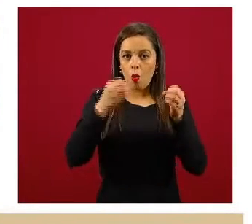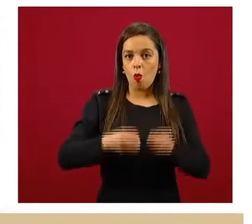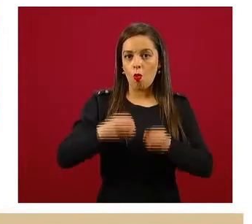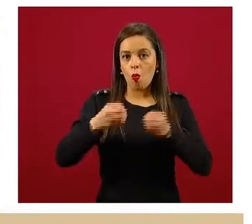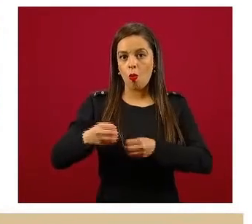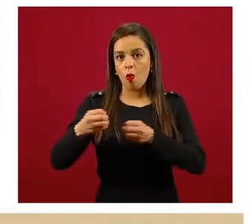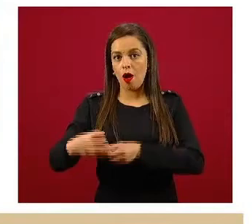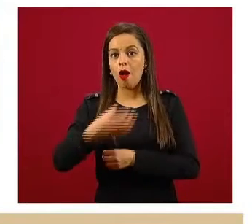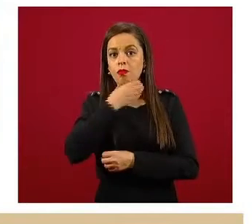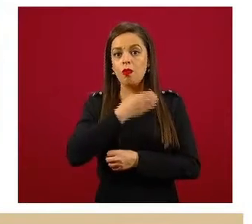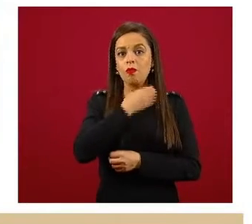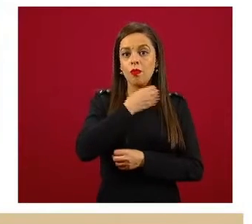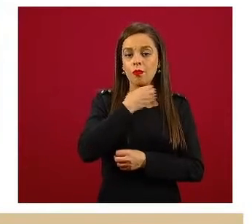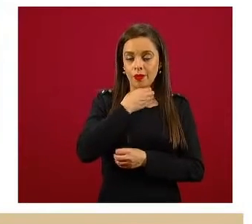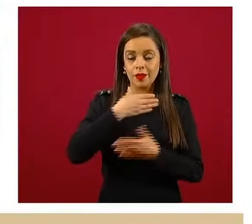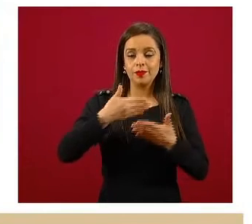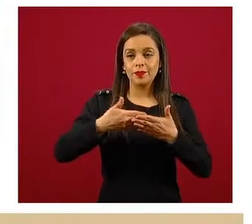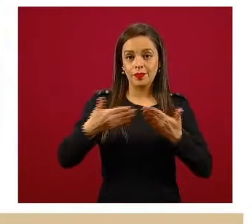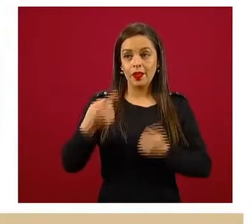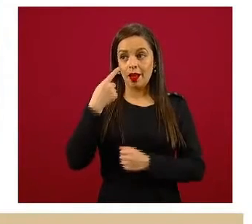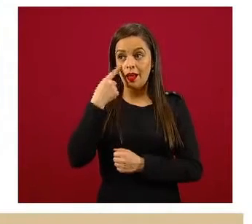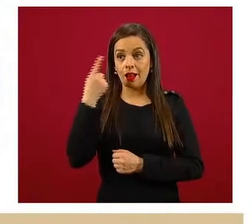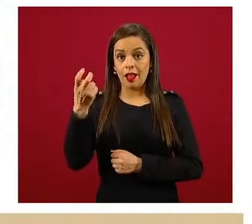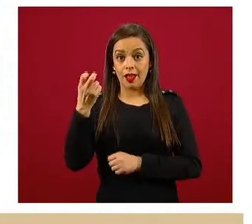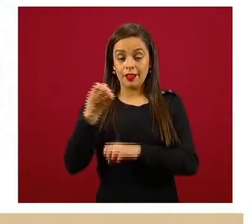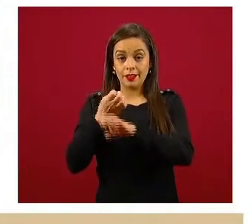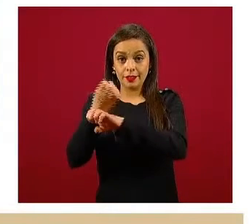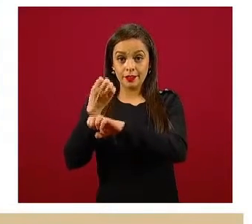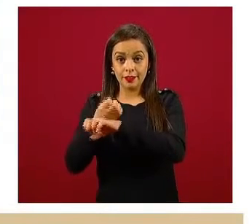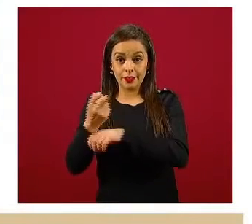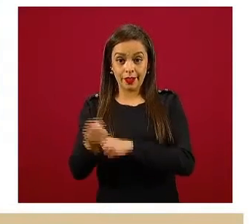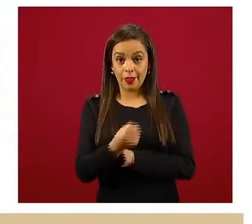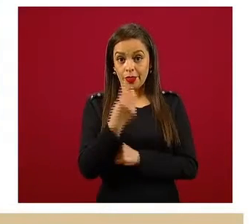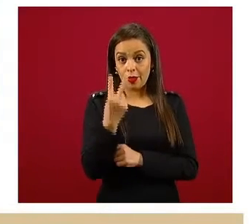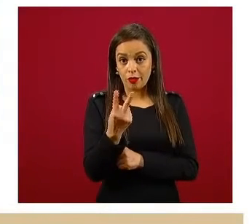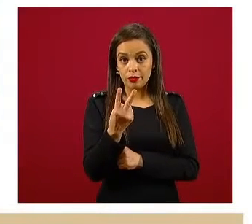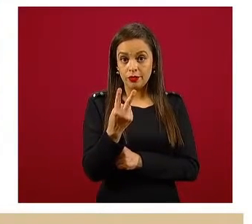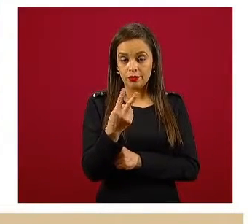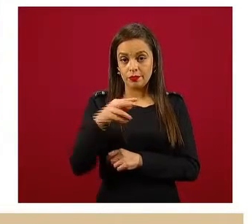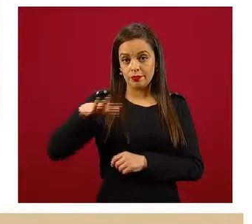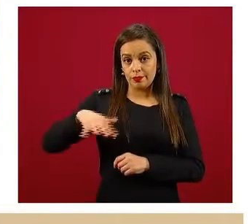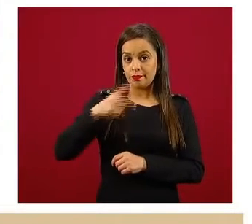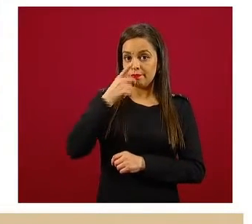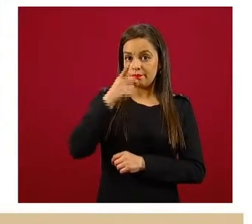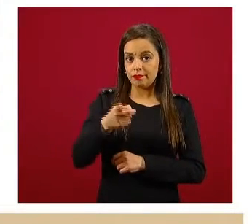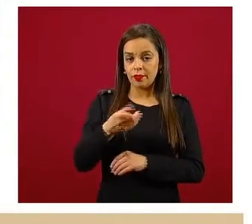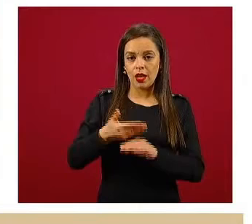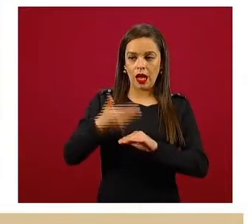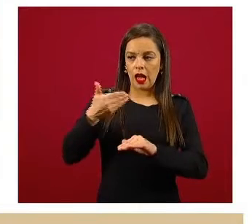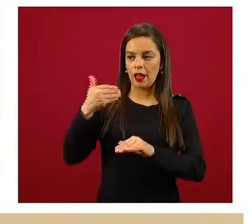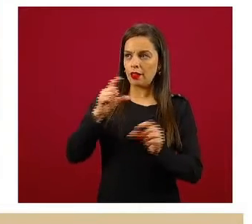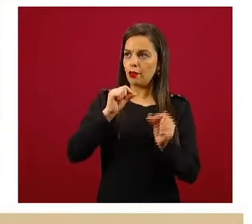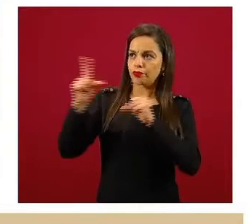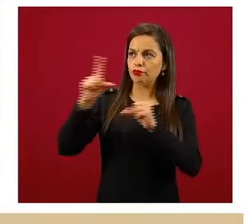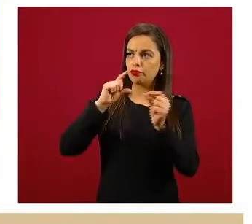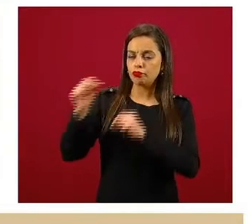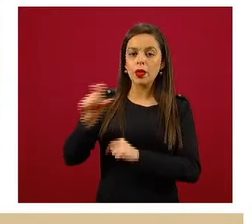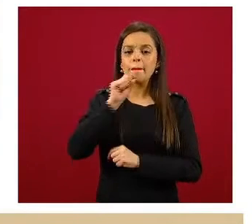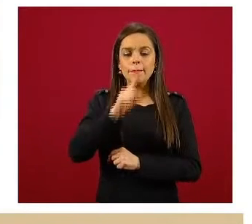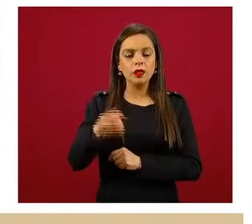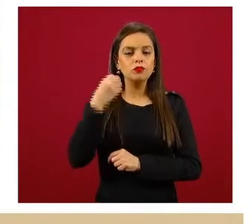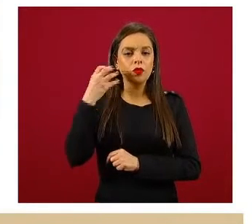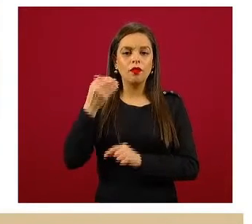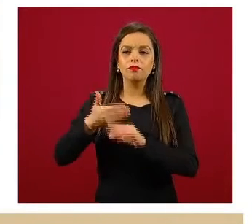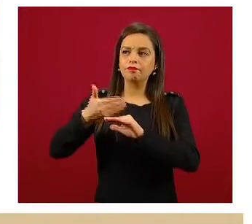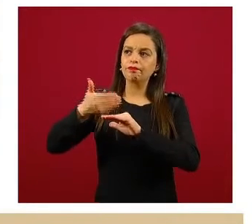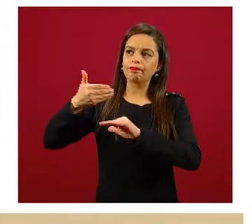ocupación, pero ahora vemos precisamente a estas dos entidades federativas que hemos dicho en diapositivas anteriores y conferencias anteriores que